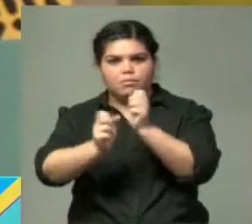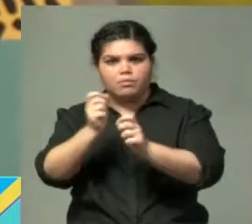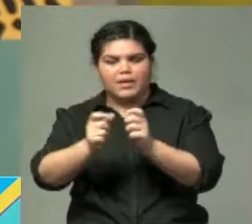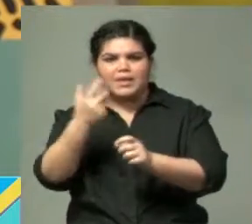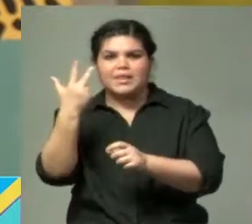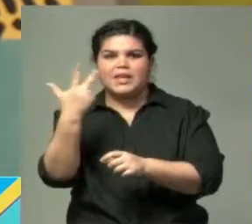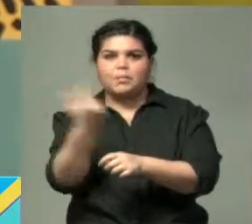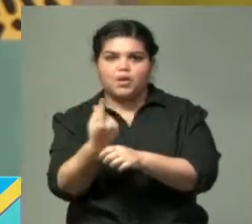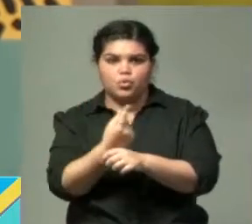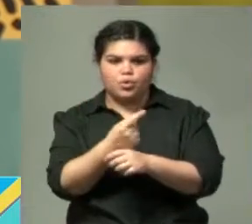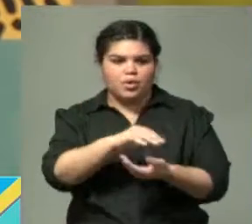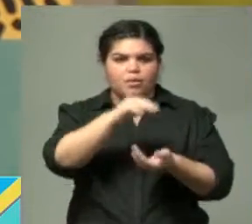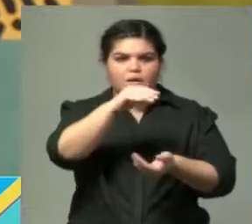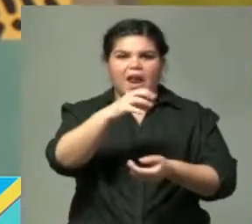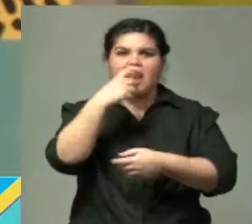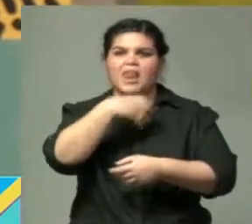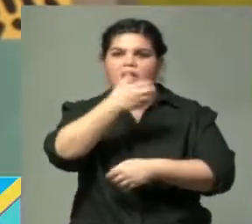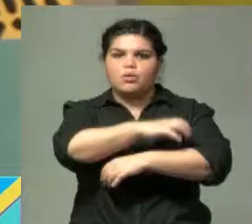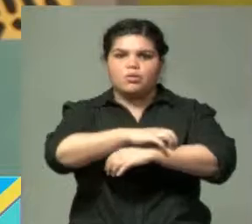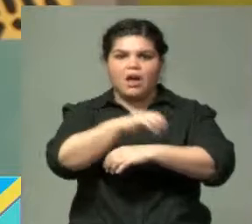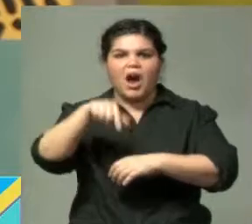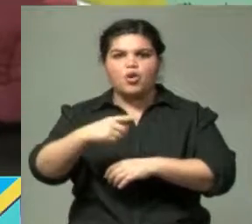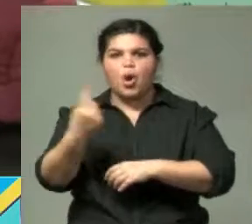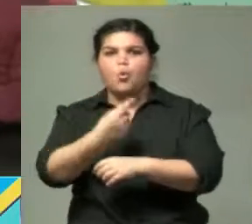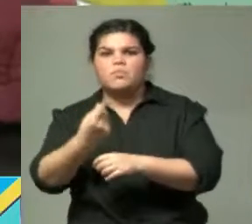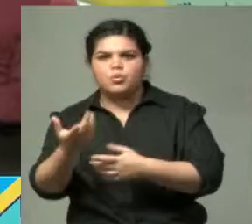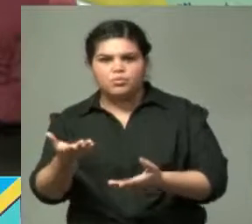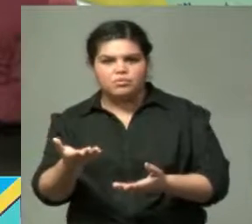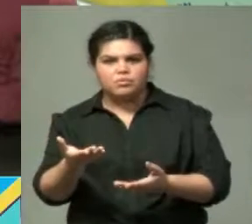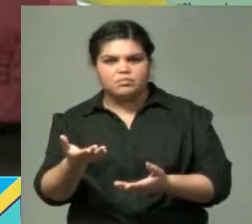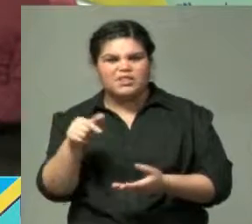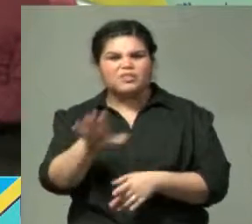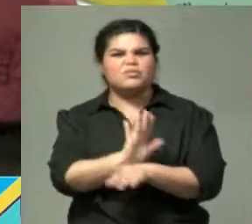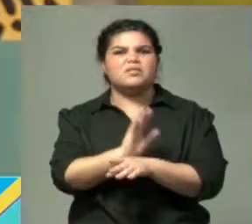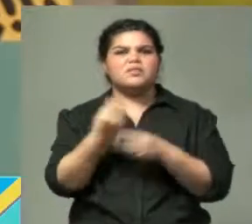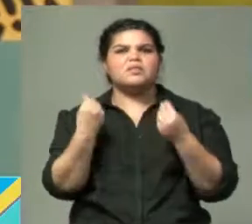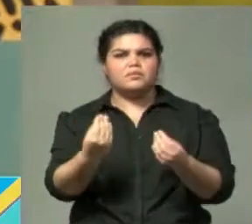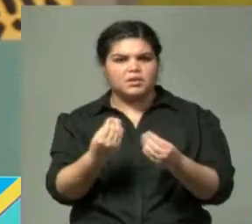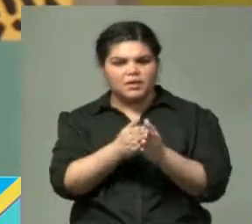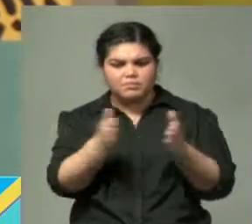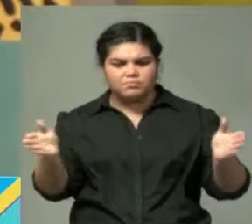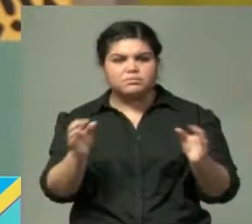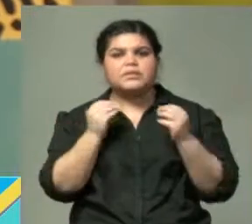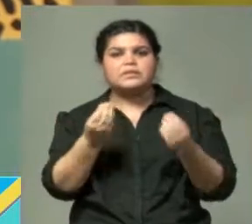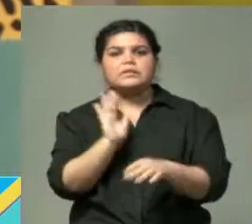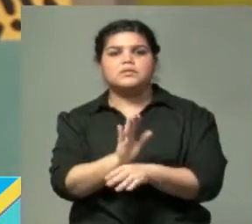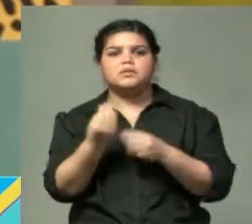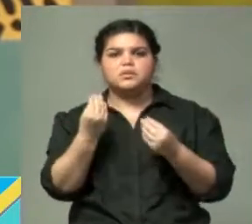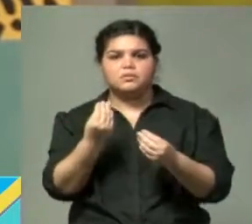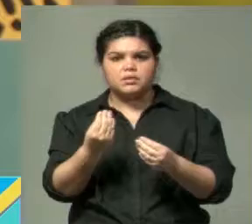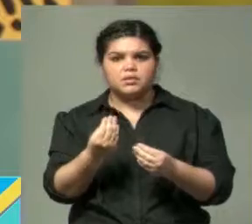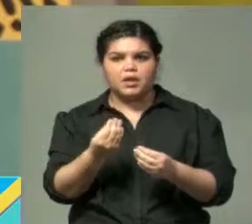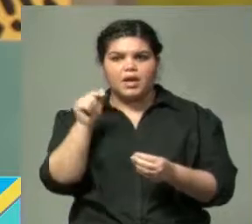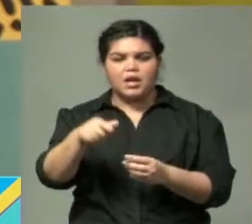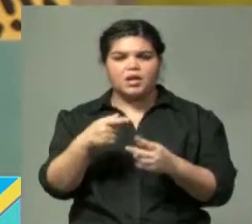De mano de obra por lata de durazno. Hoy estamos en menos de 1 minuto. O sea, ¿qué quiere decir eso? Que la masiva incorporación de